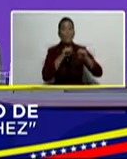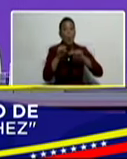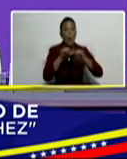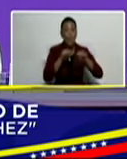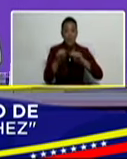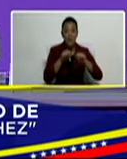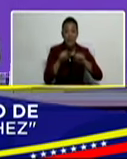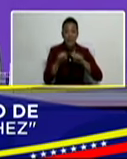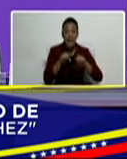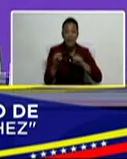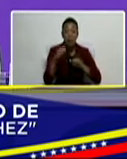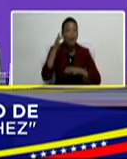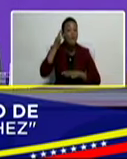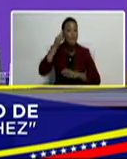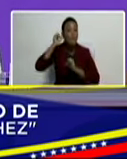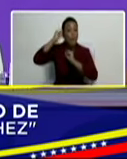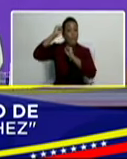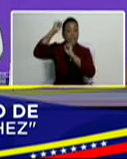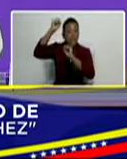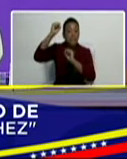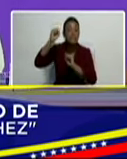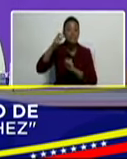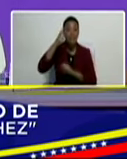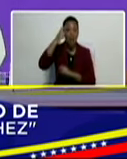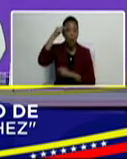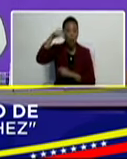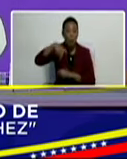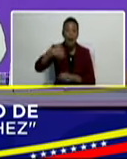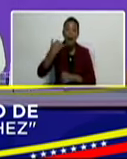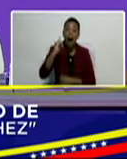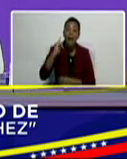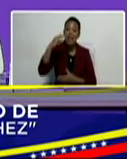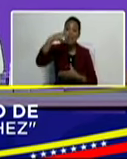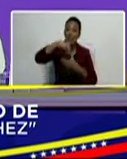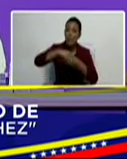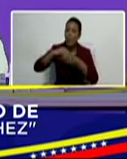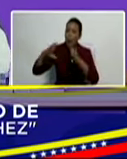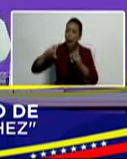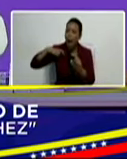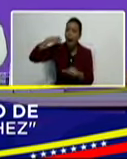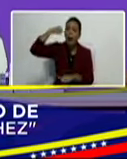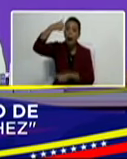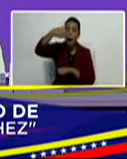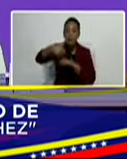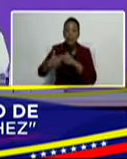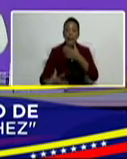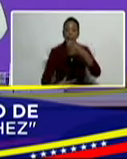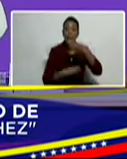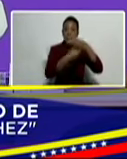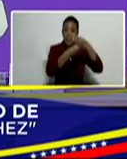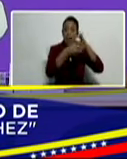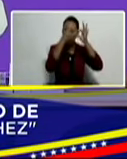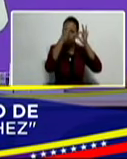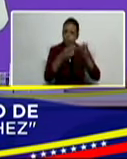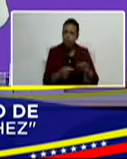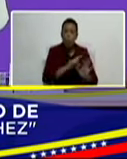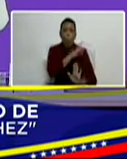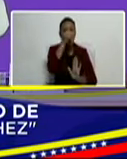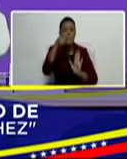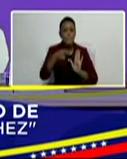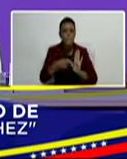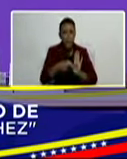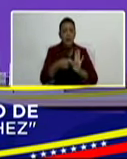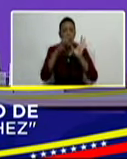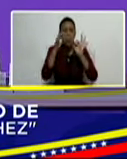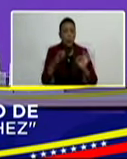movimientos feministas que hoy existen en el país y que se integran plena y absolutamente